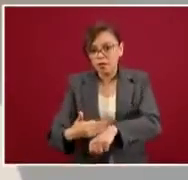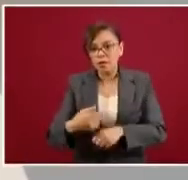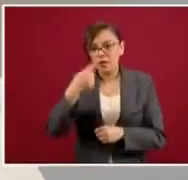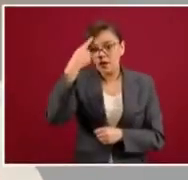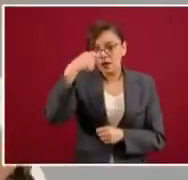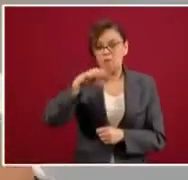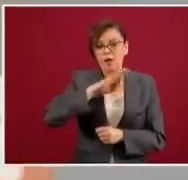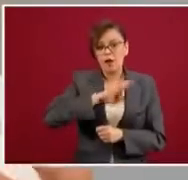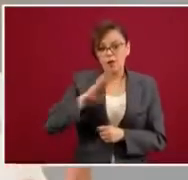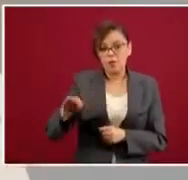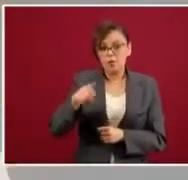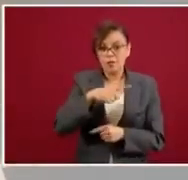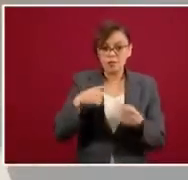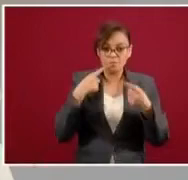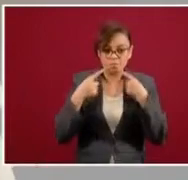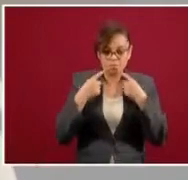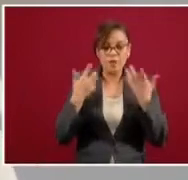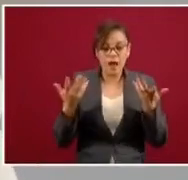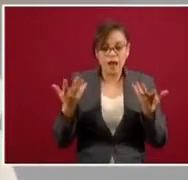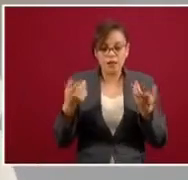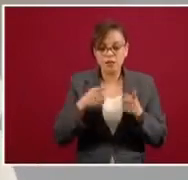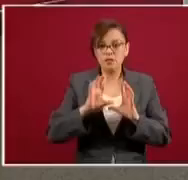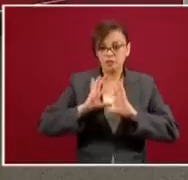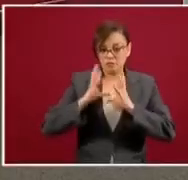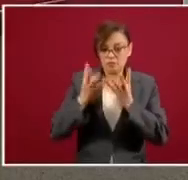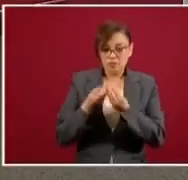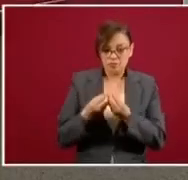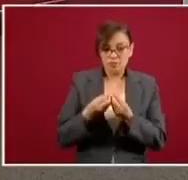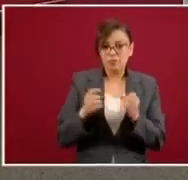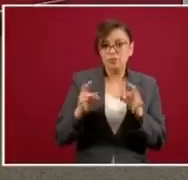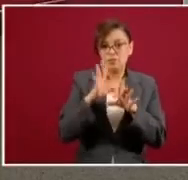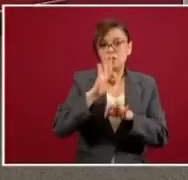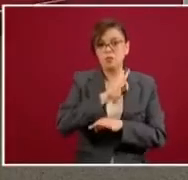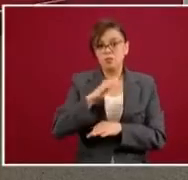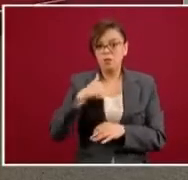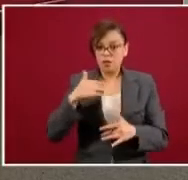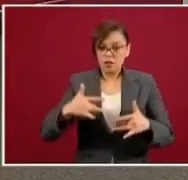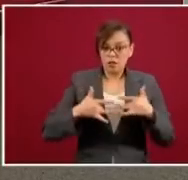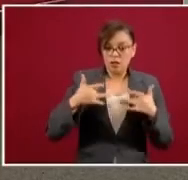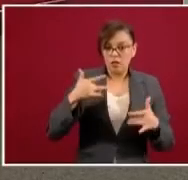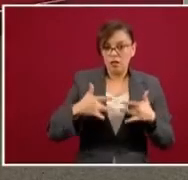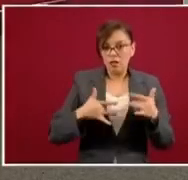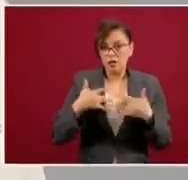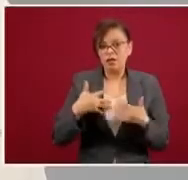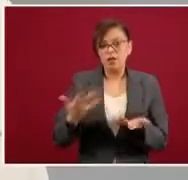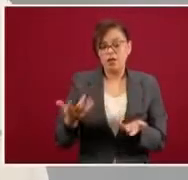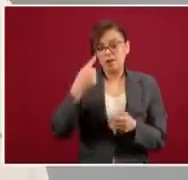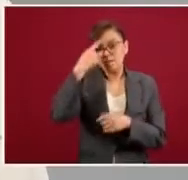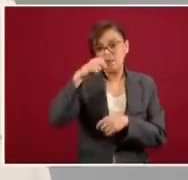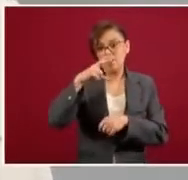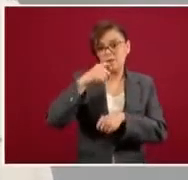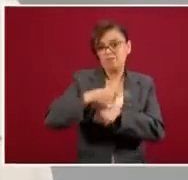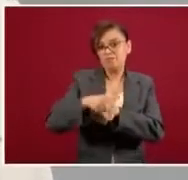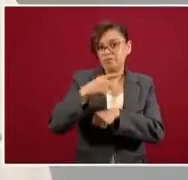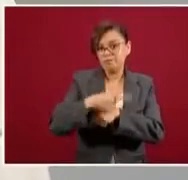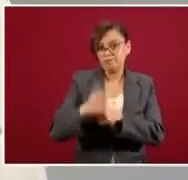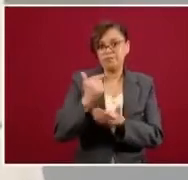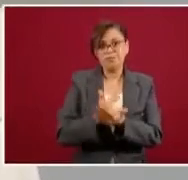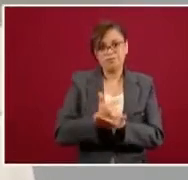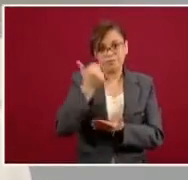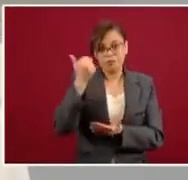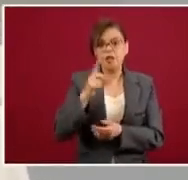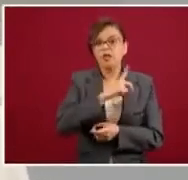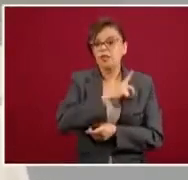ayude a recordar todos los elementos que pudieran tener de riesgo, los que acabo de mencionar, y debe ser